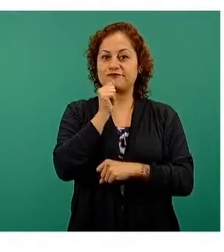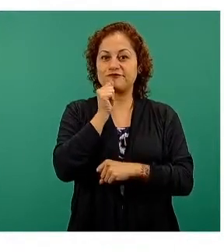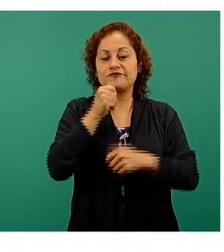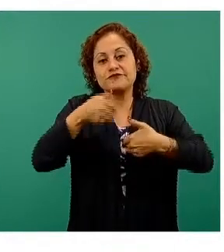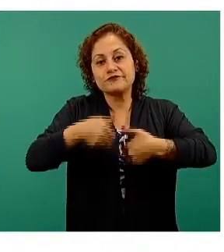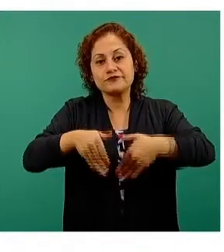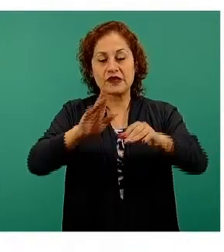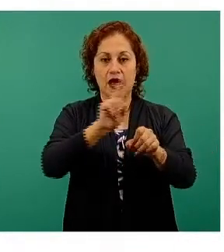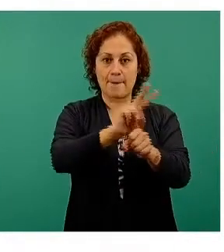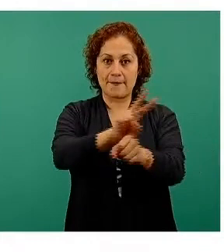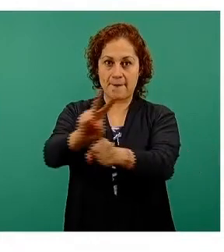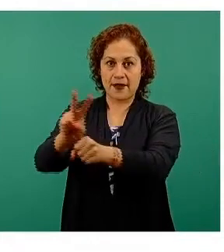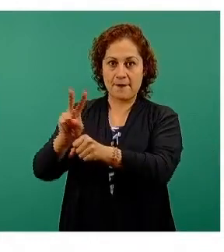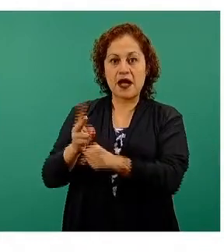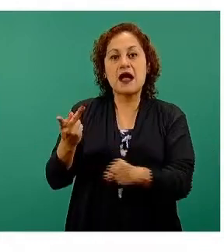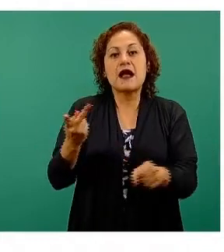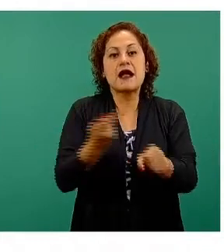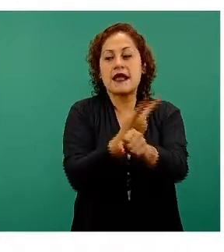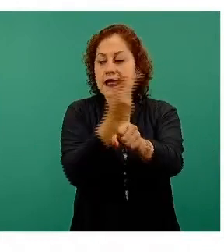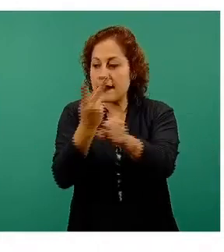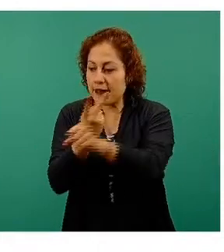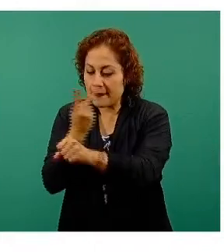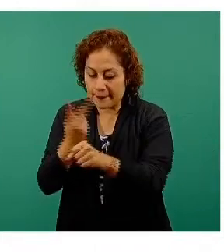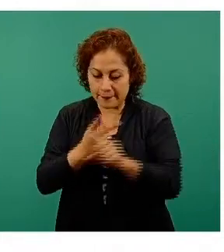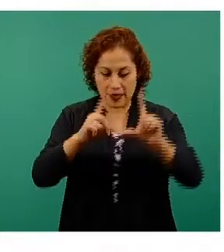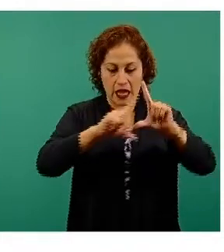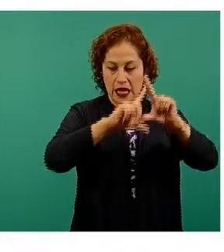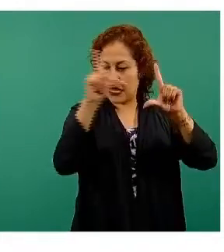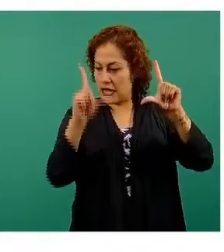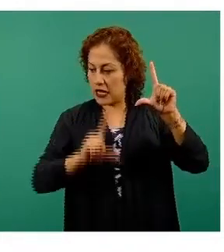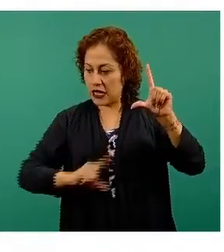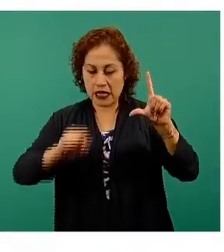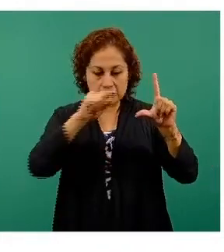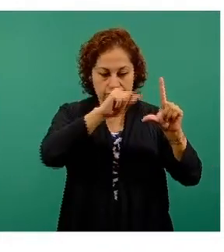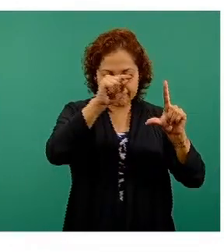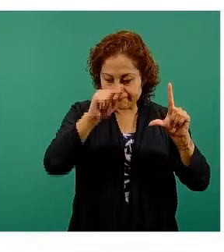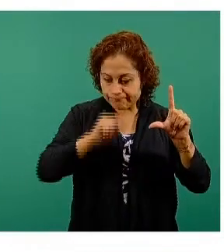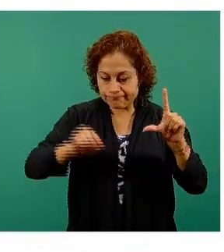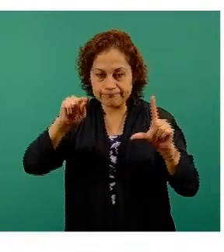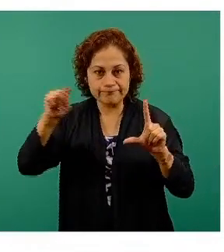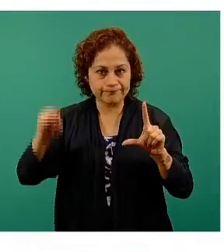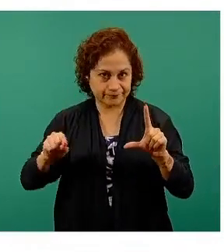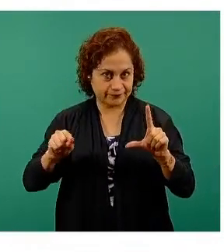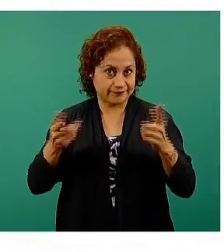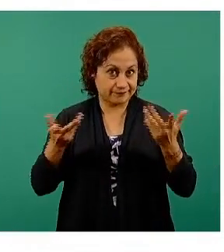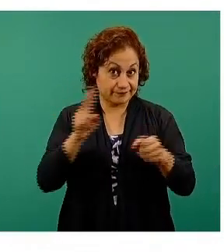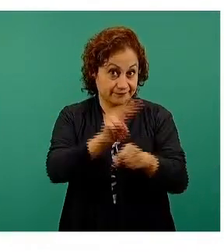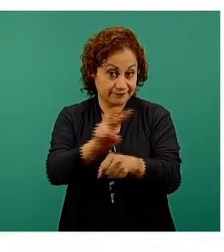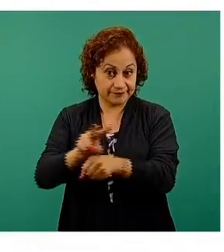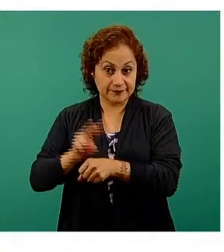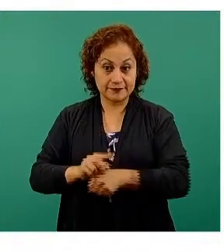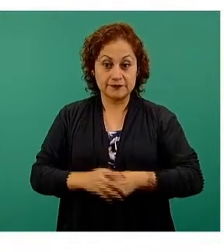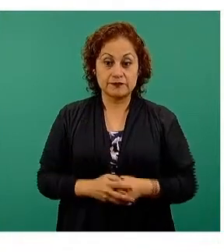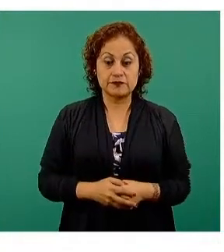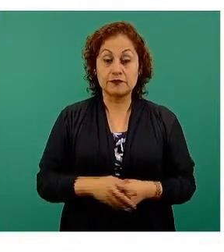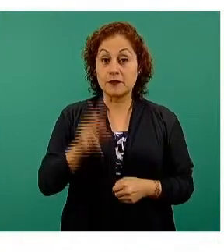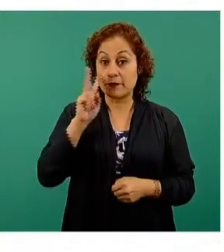en la transmisión comunitaria en las diferentes regiones. Esta es una curva que es la curva el promedio